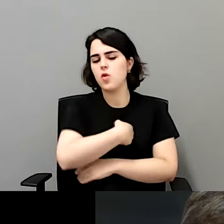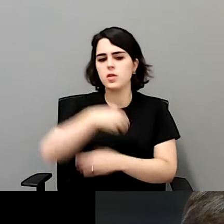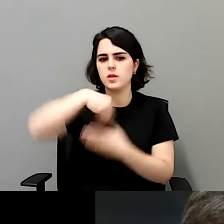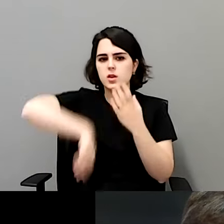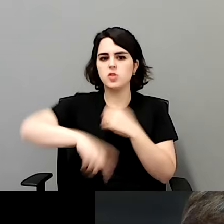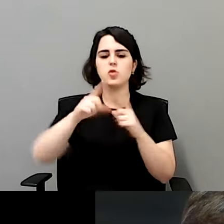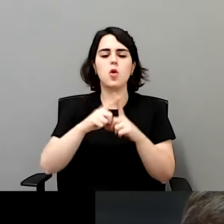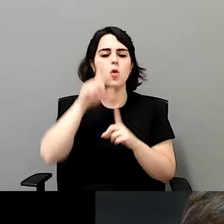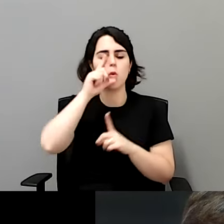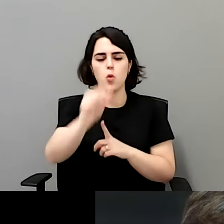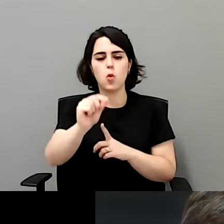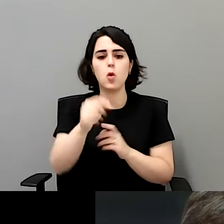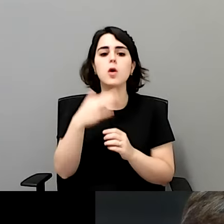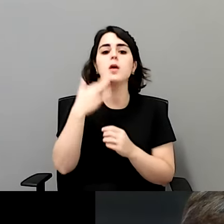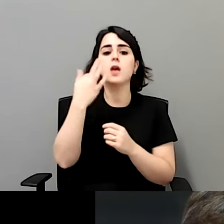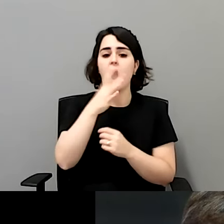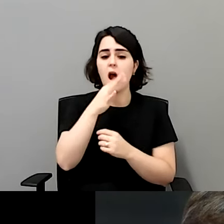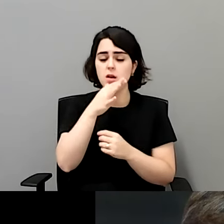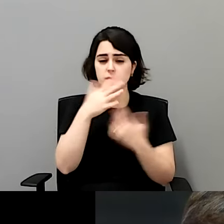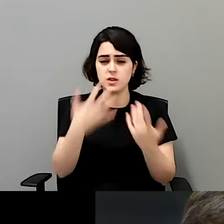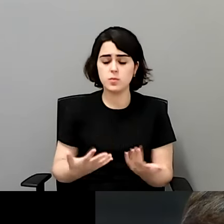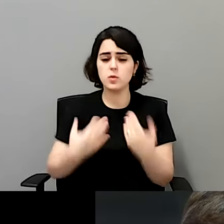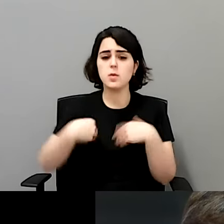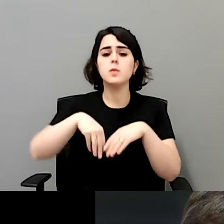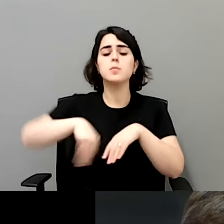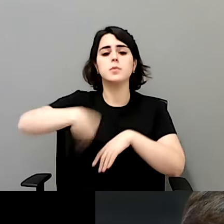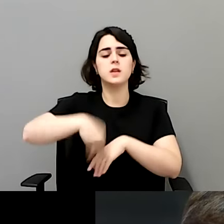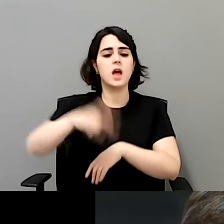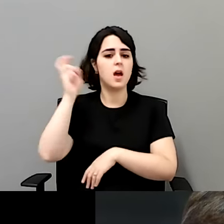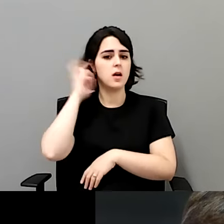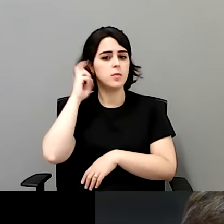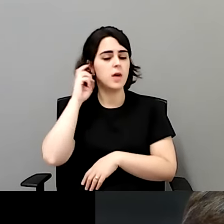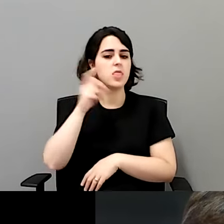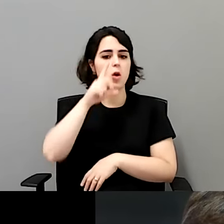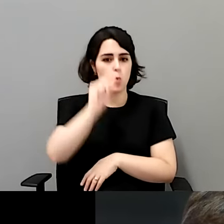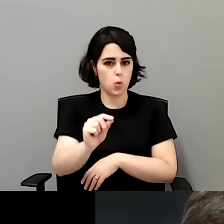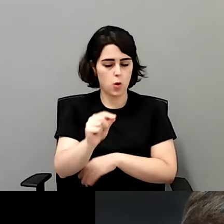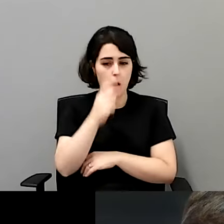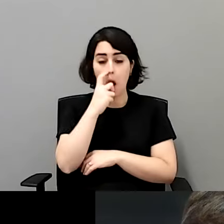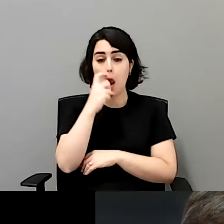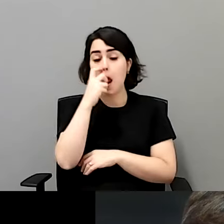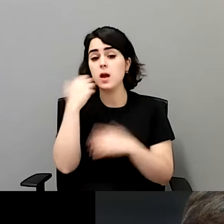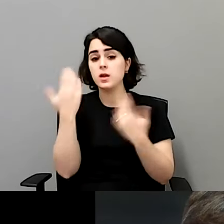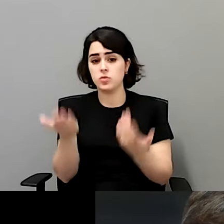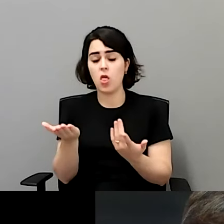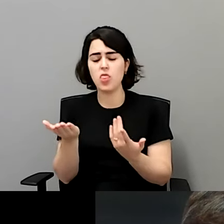la entidad Auxilia y actualmente es presidenta de Aspace Lugo. Uno de sus grandes logros, aunque